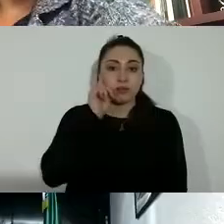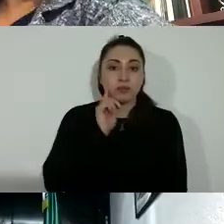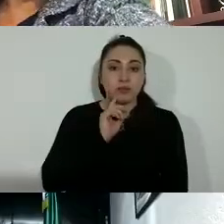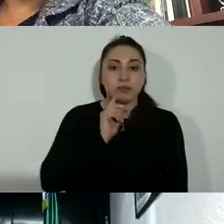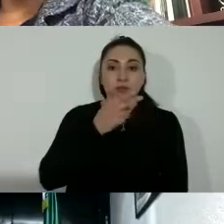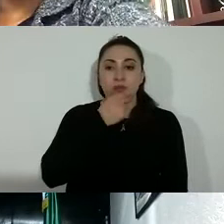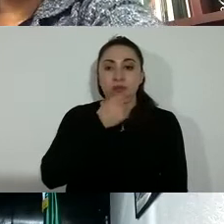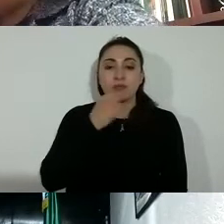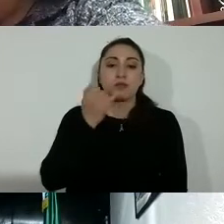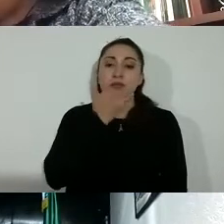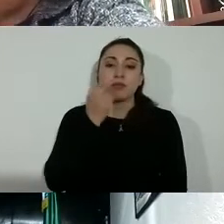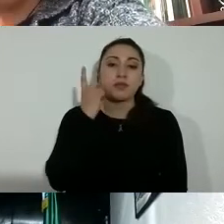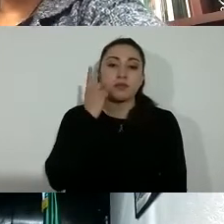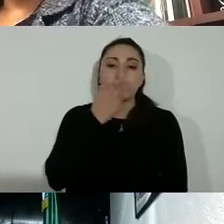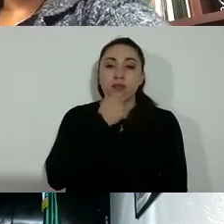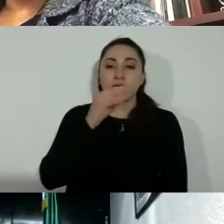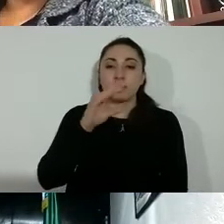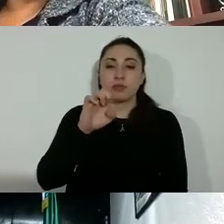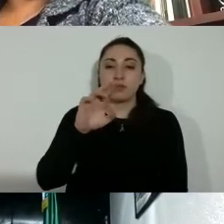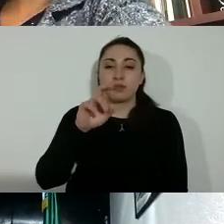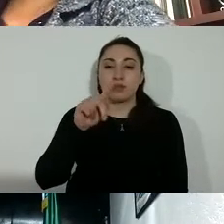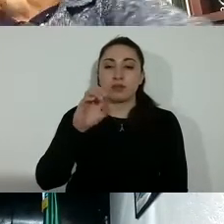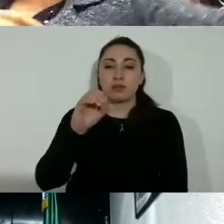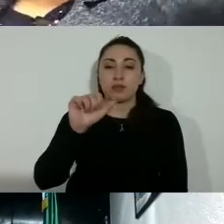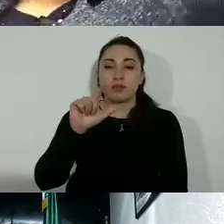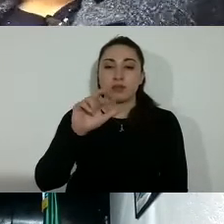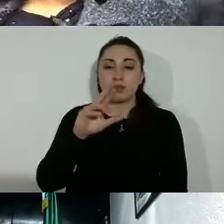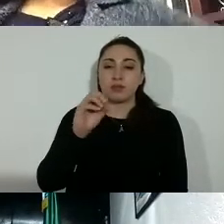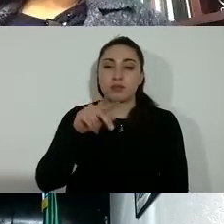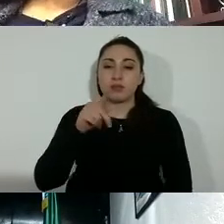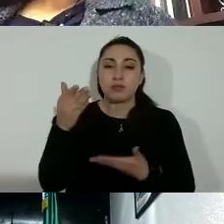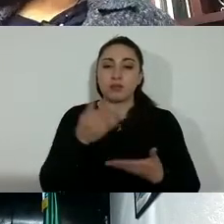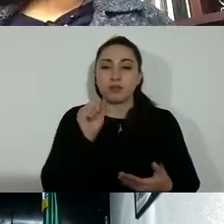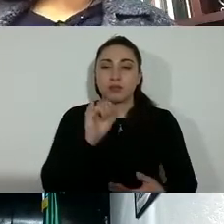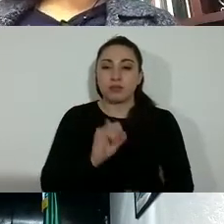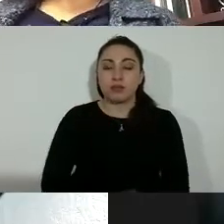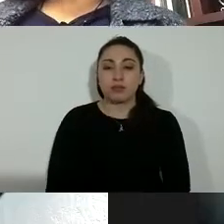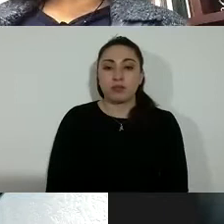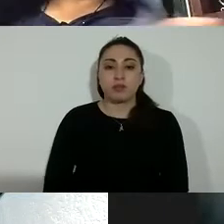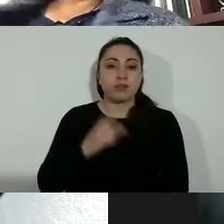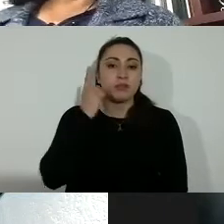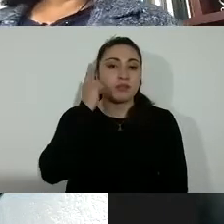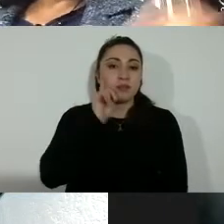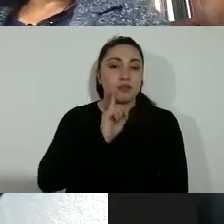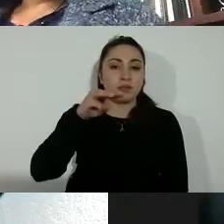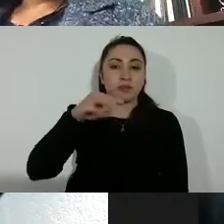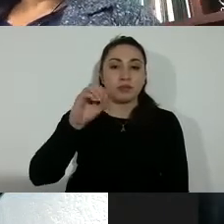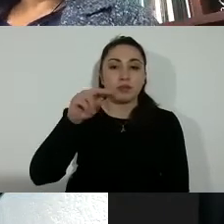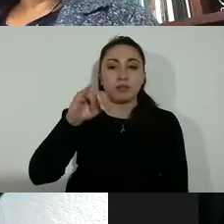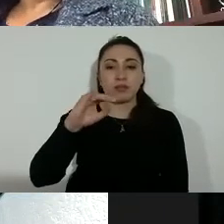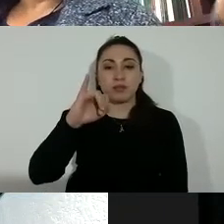Diputado Ernesto Alarcón Jiménez. Ernesto Alarcón, presente. Muchas gracias, diputado. Diputada Mónica Fernández César.